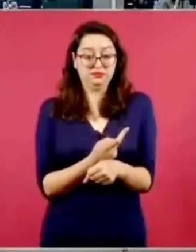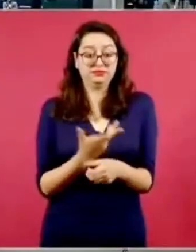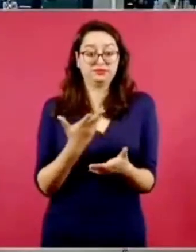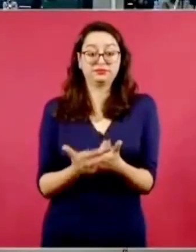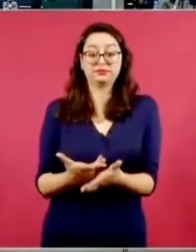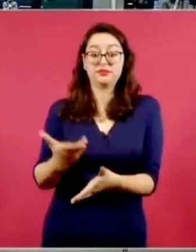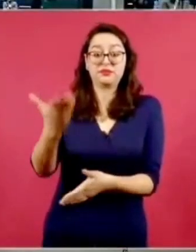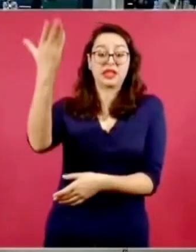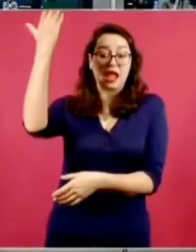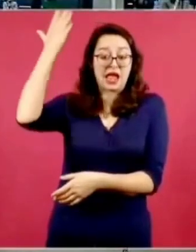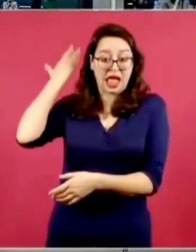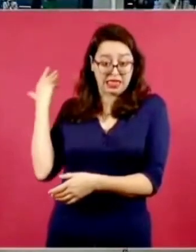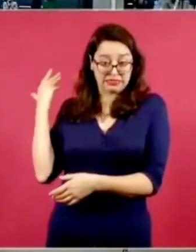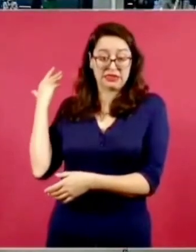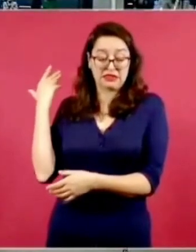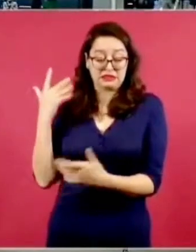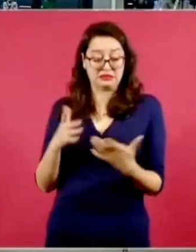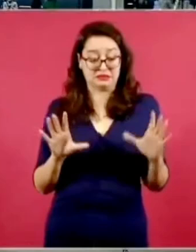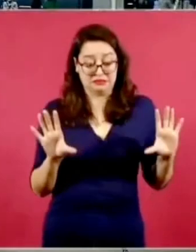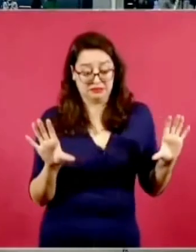muy mal acostumbrados,